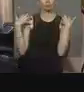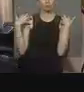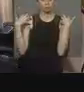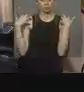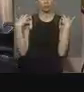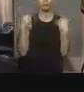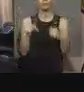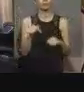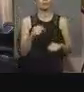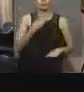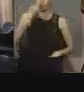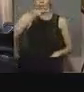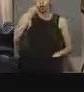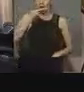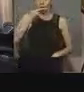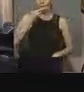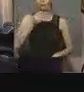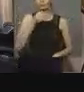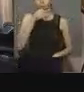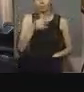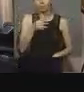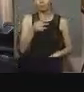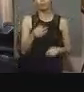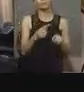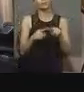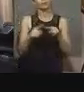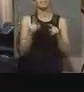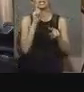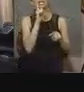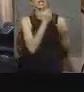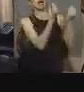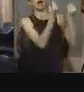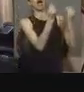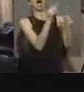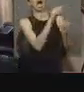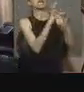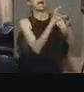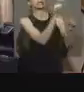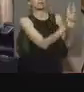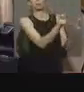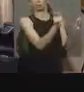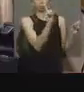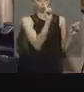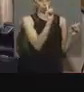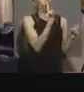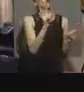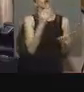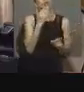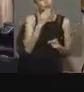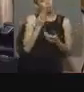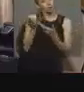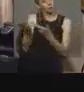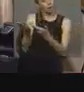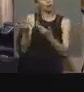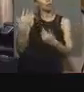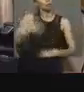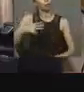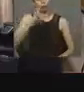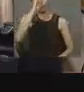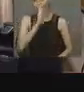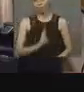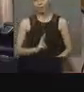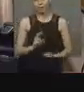tomado estos minutos para también destacar, porque muchas veces las flores se las llevan otros, y hay que destacar, obviamente, el rol fundamental que